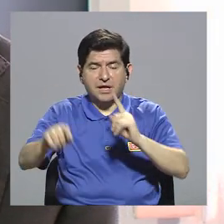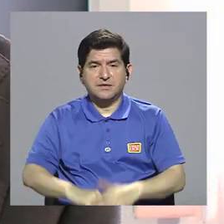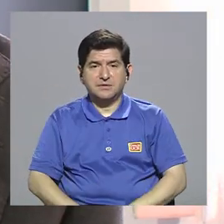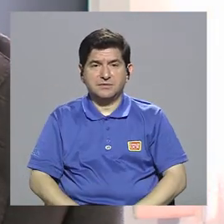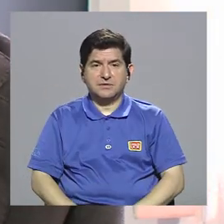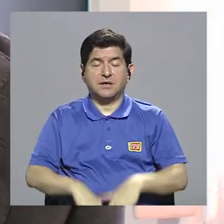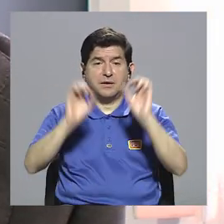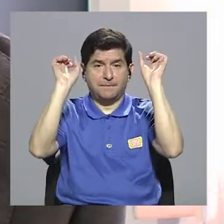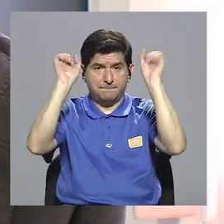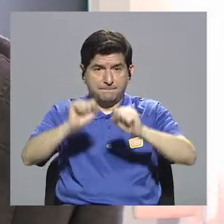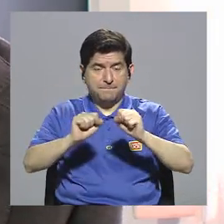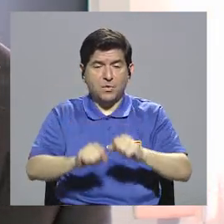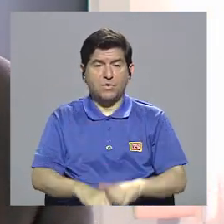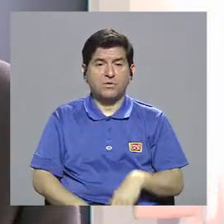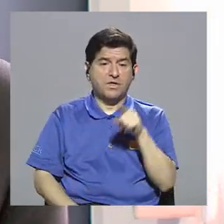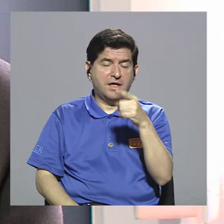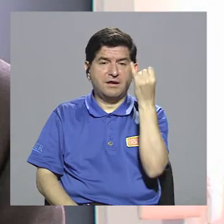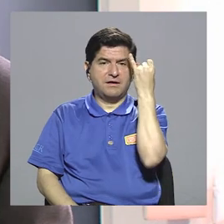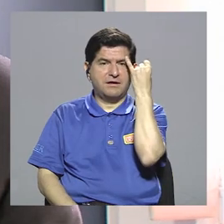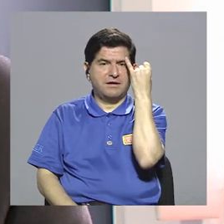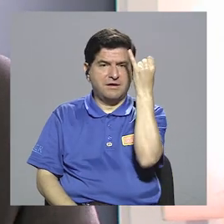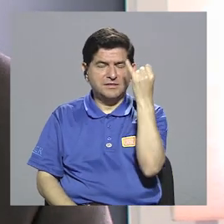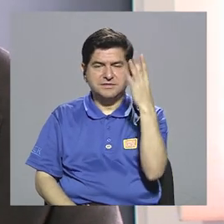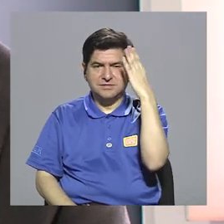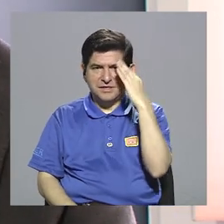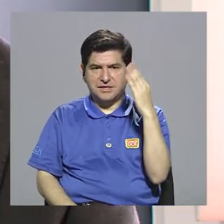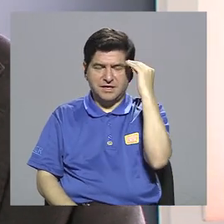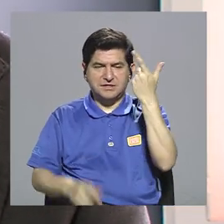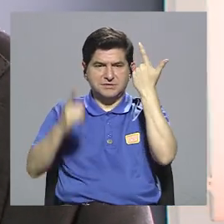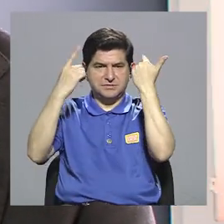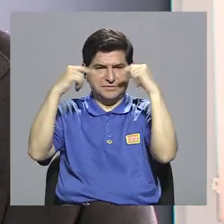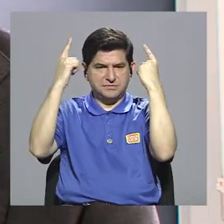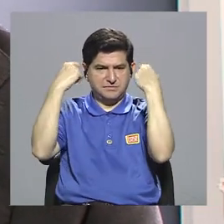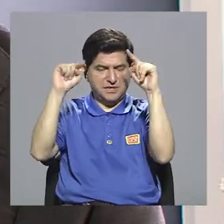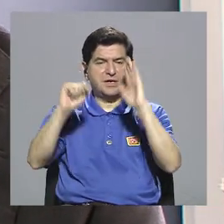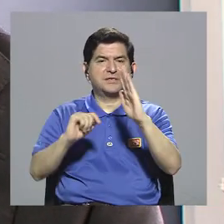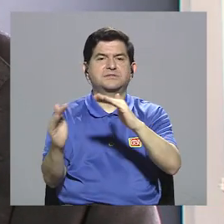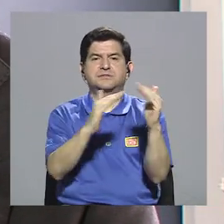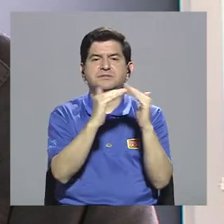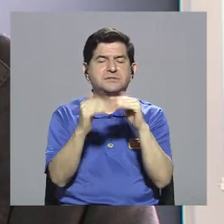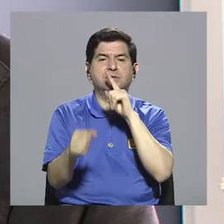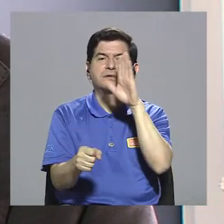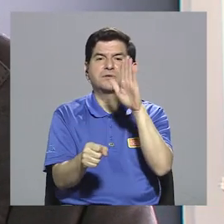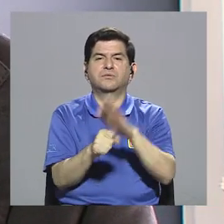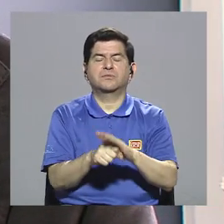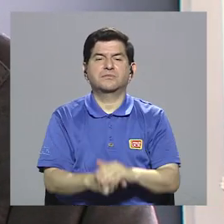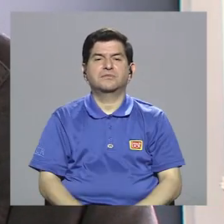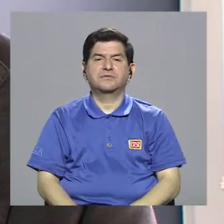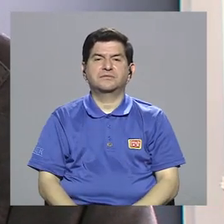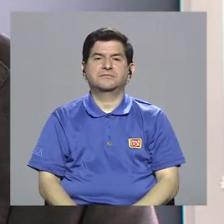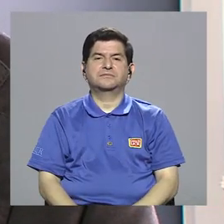puedan ocupar esa experiencia exitosa en sus comunidades